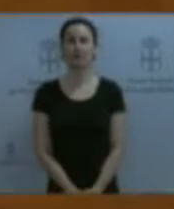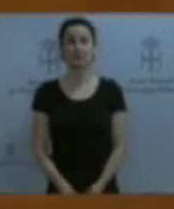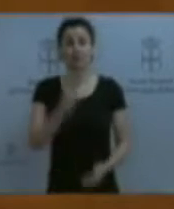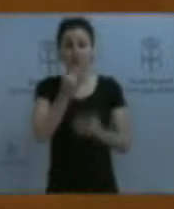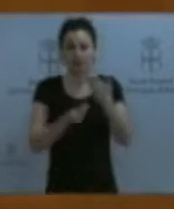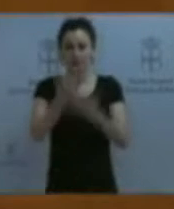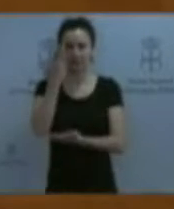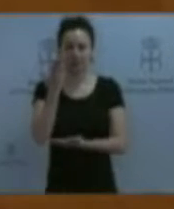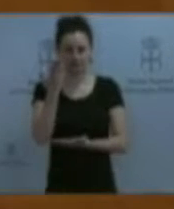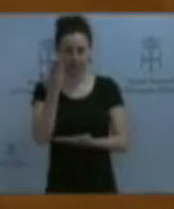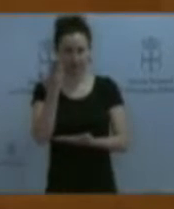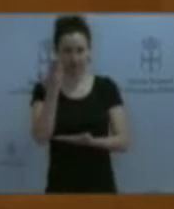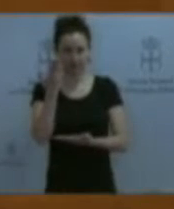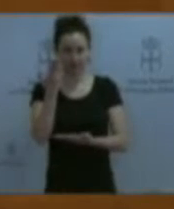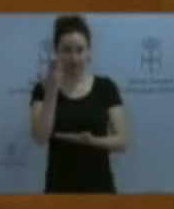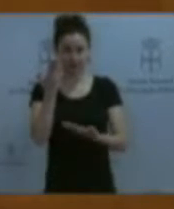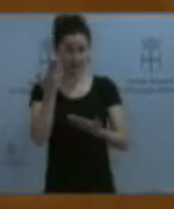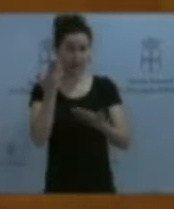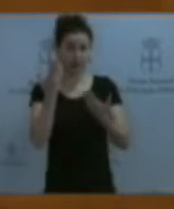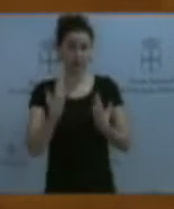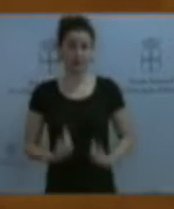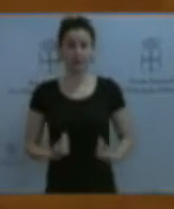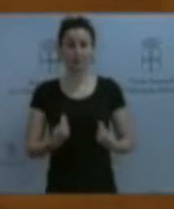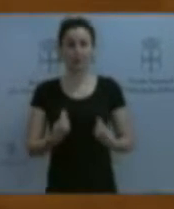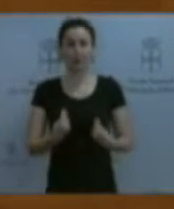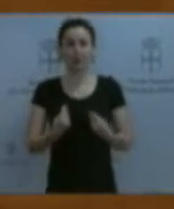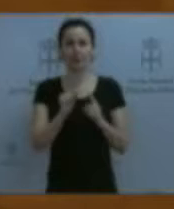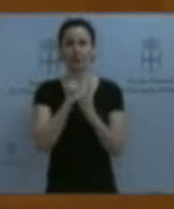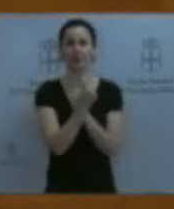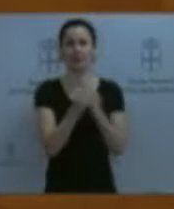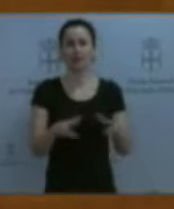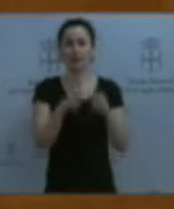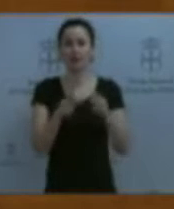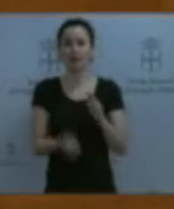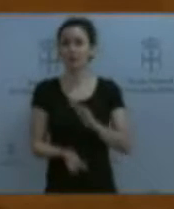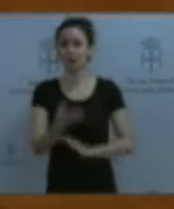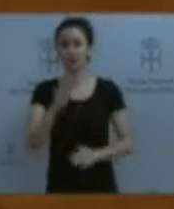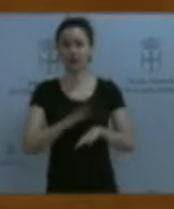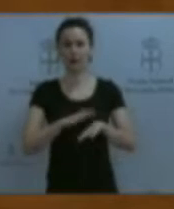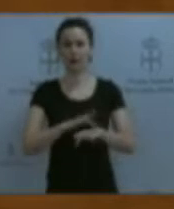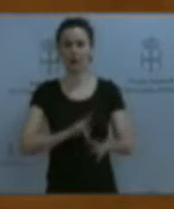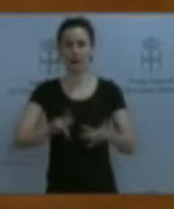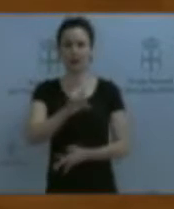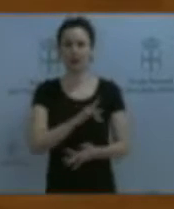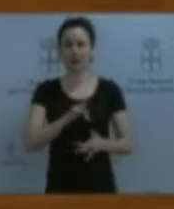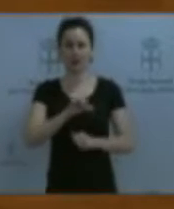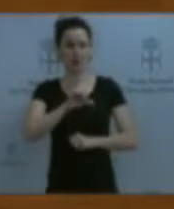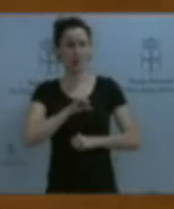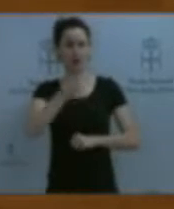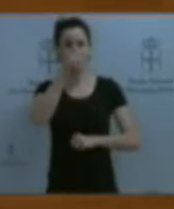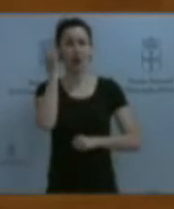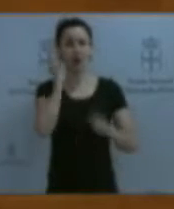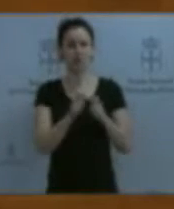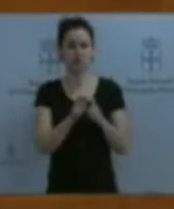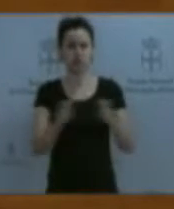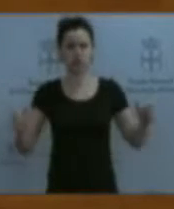Buenos días. Los demoledores indicadores sociales provocados por la gestión de la crisis, con millones de paradas y parados, con